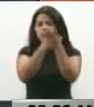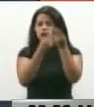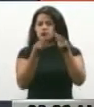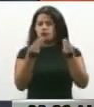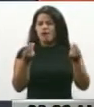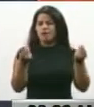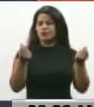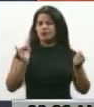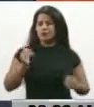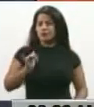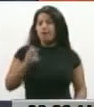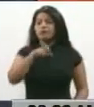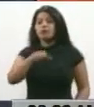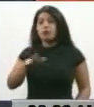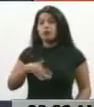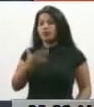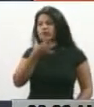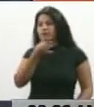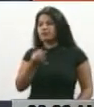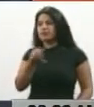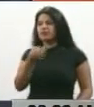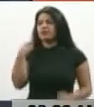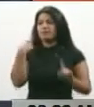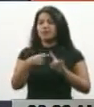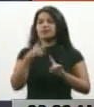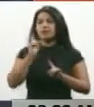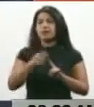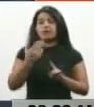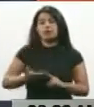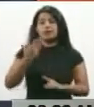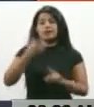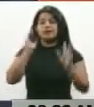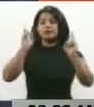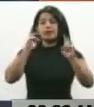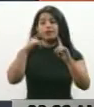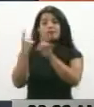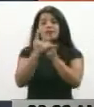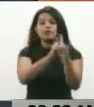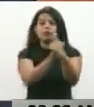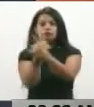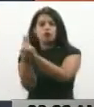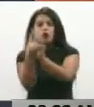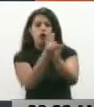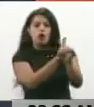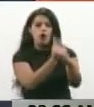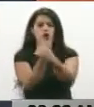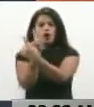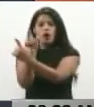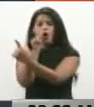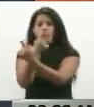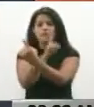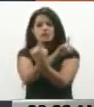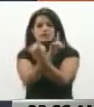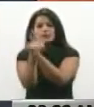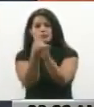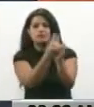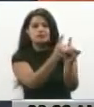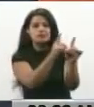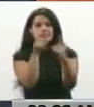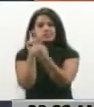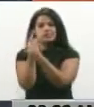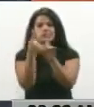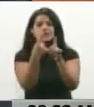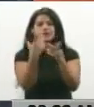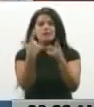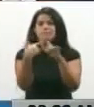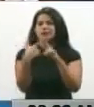mucho al público, y sobre todo una parte muy importante en el espectáculo es la persecución que Federico tiene, ¿no? Esa persecución de esa